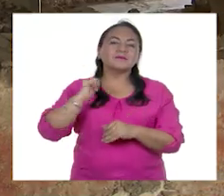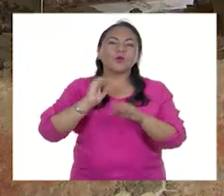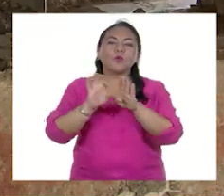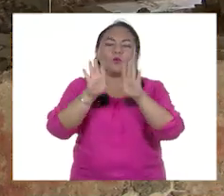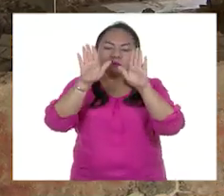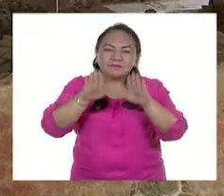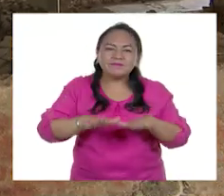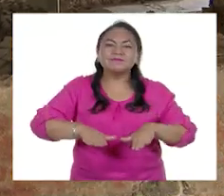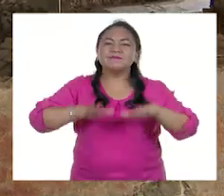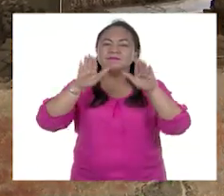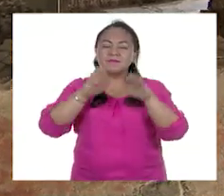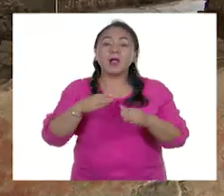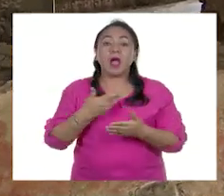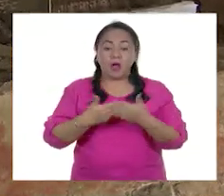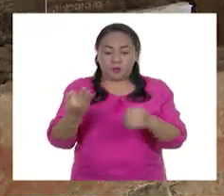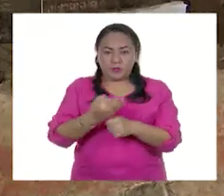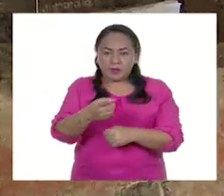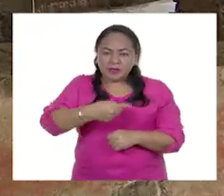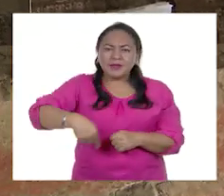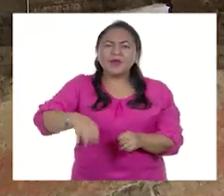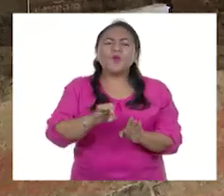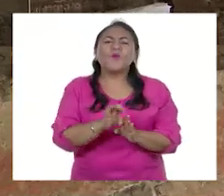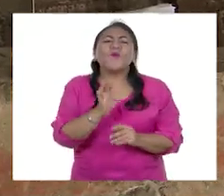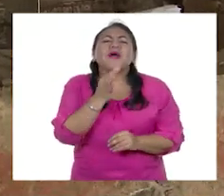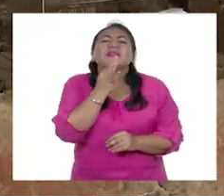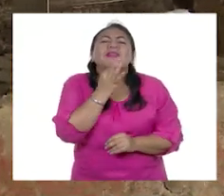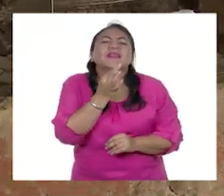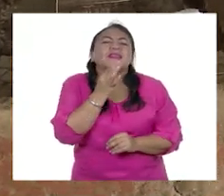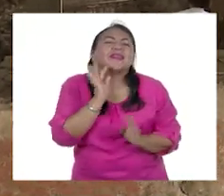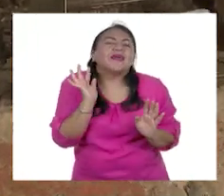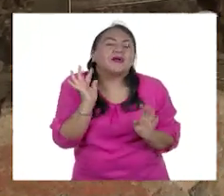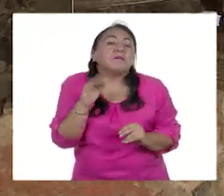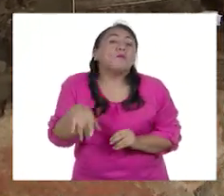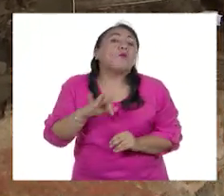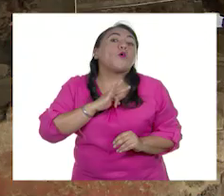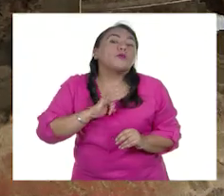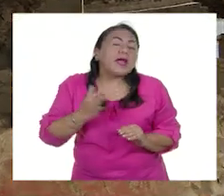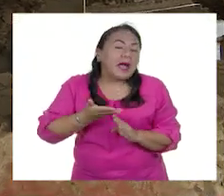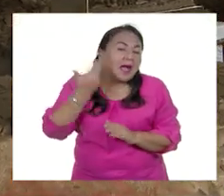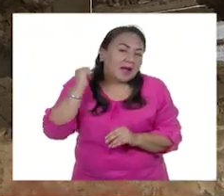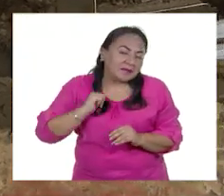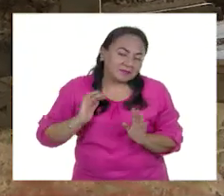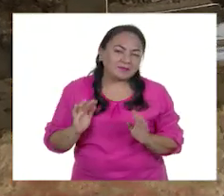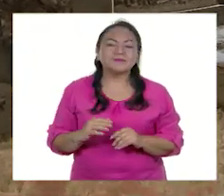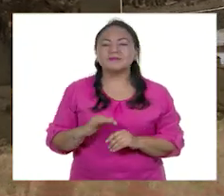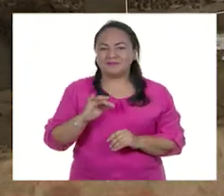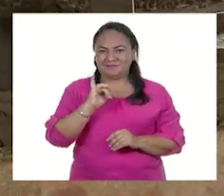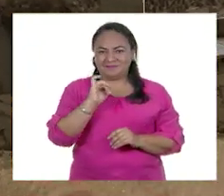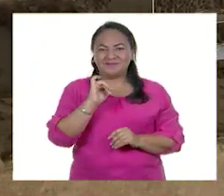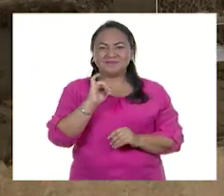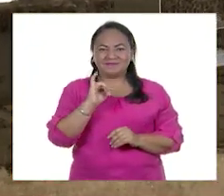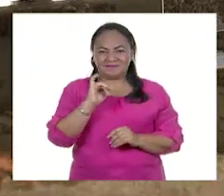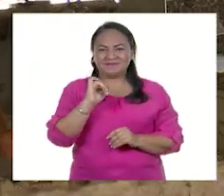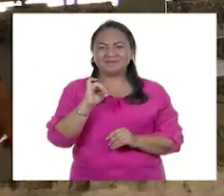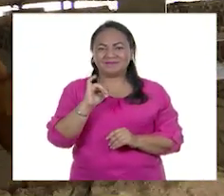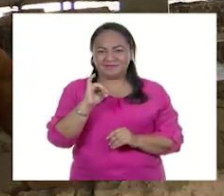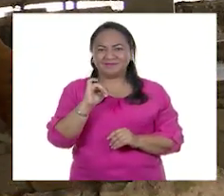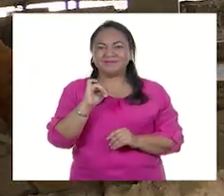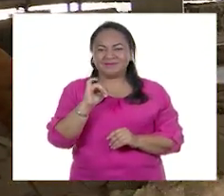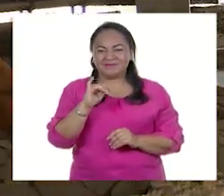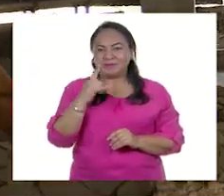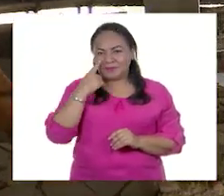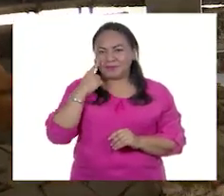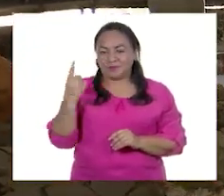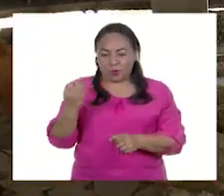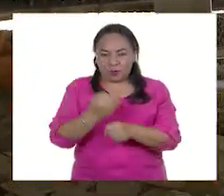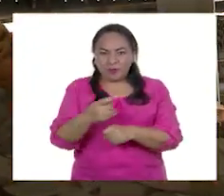aquí tenemos ahora sí que una probaditita de lo que solían ser. Sí, desde luego. Mira, aquí lo que vemos